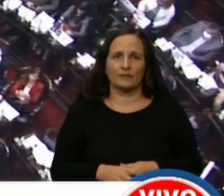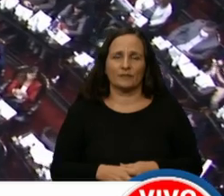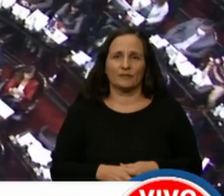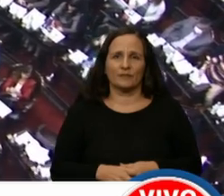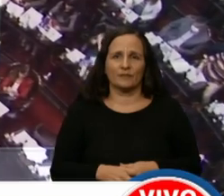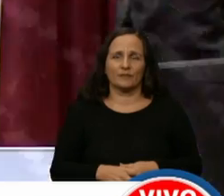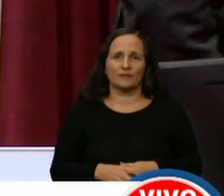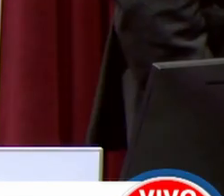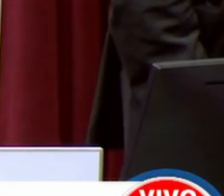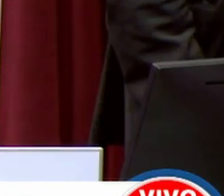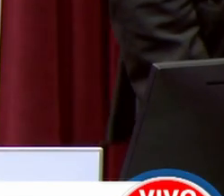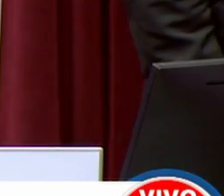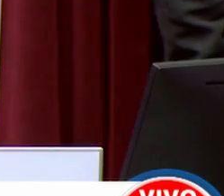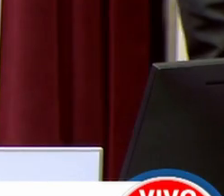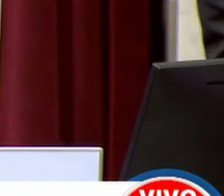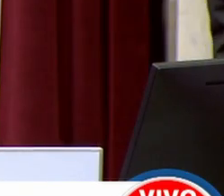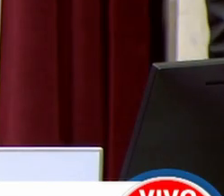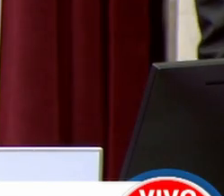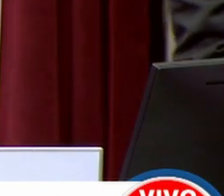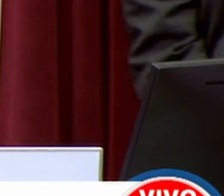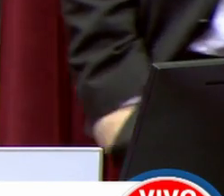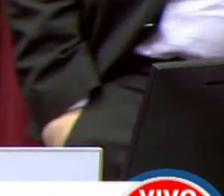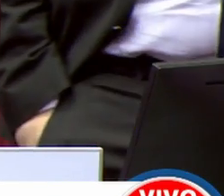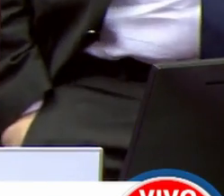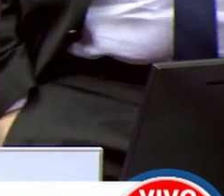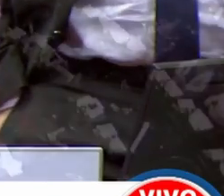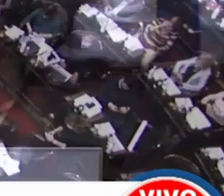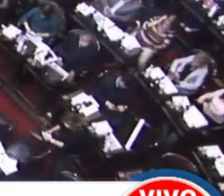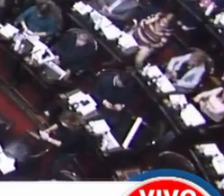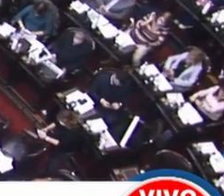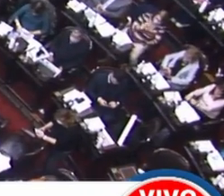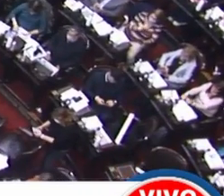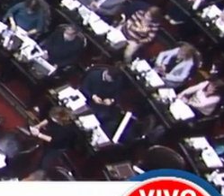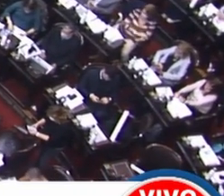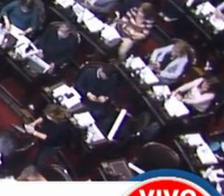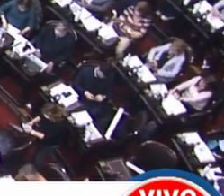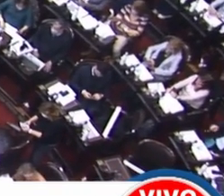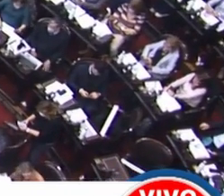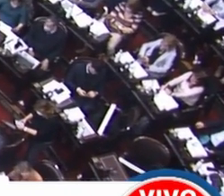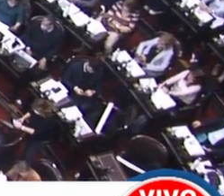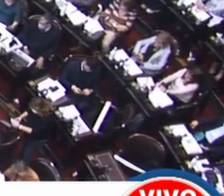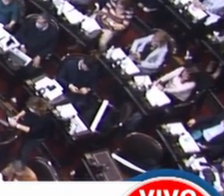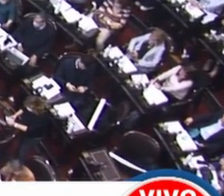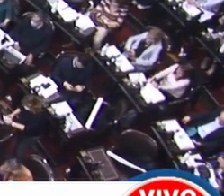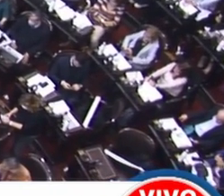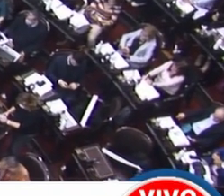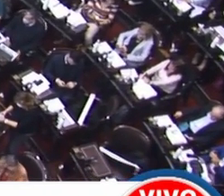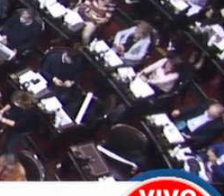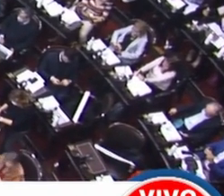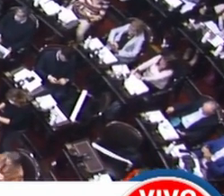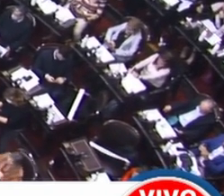avísenme cuando se hayan logrado por favor presiden atractiva la votación presente